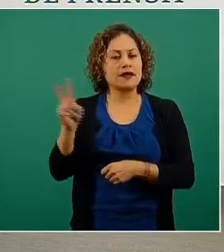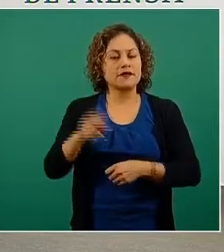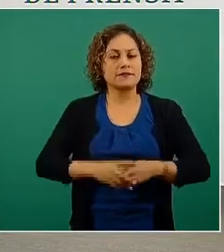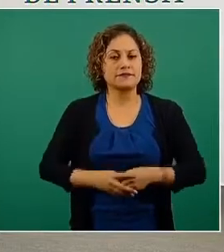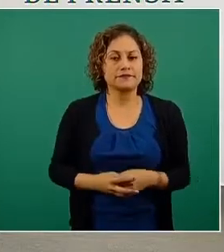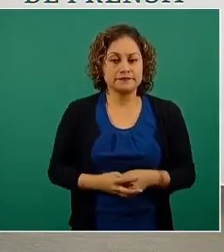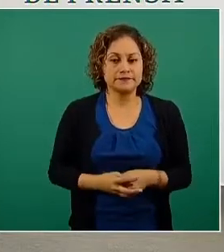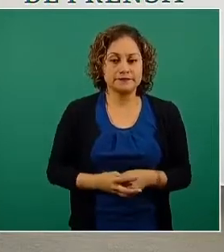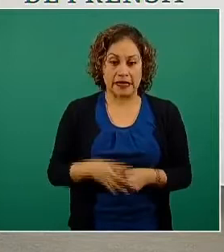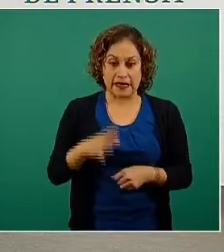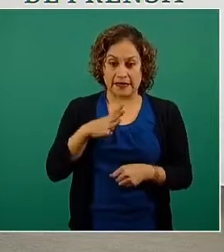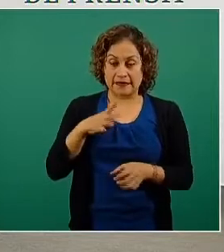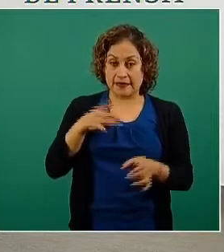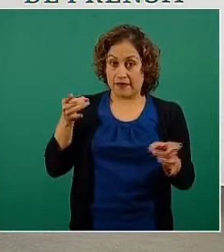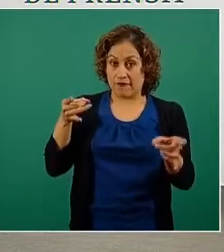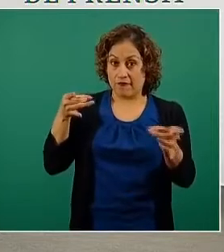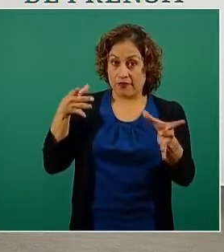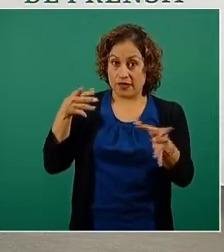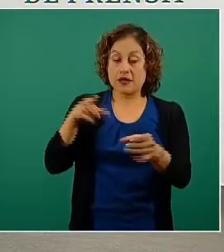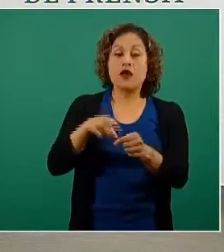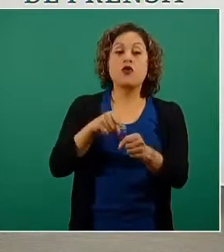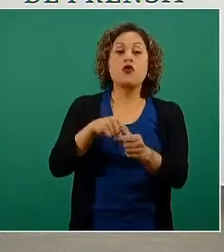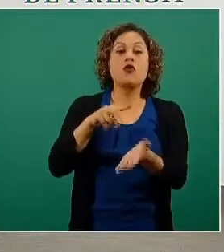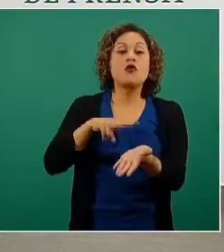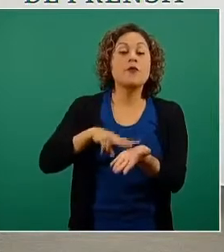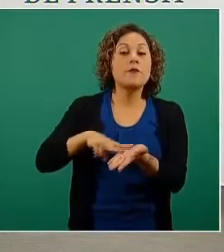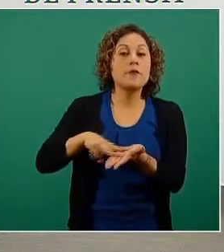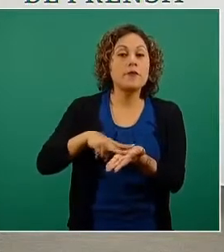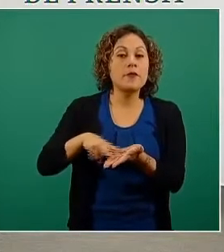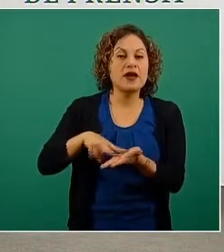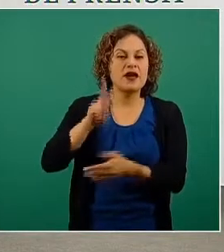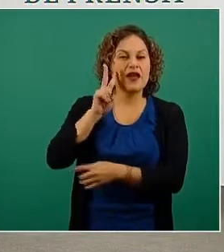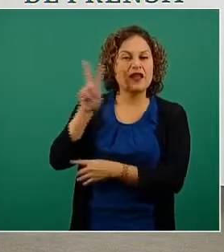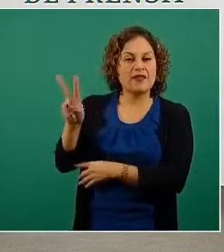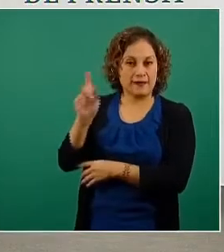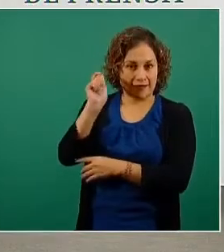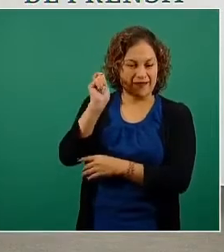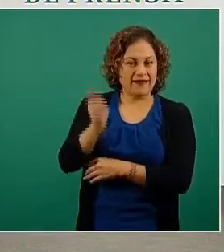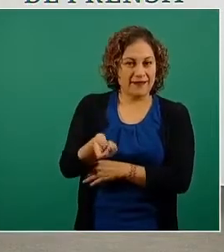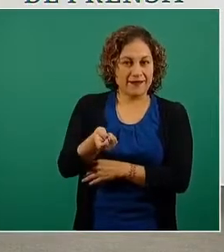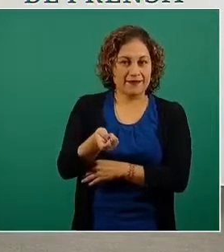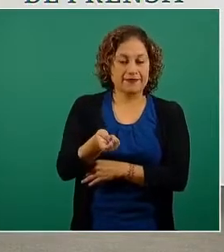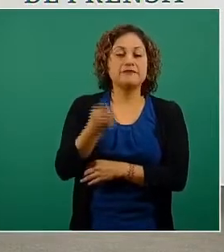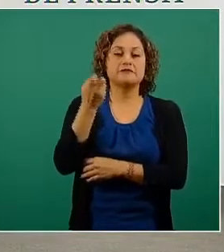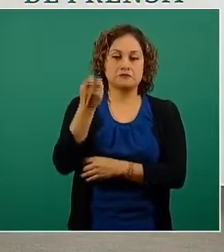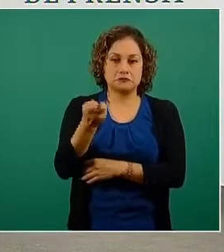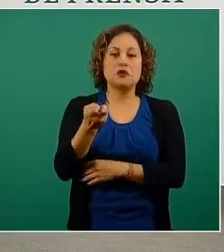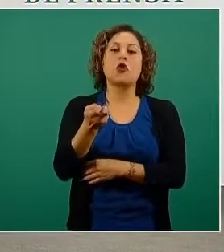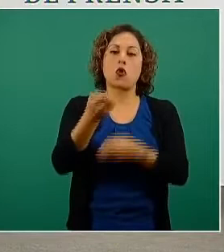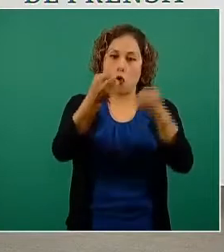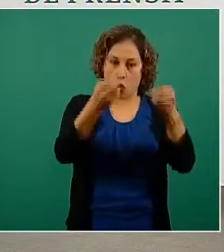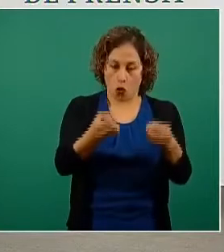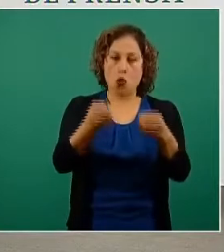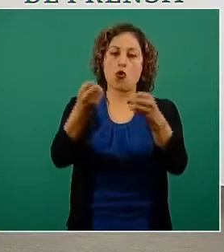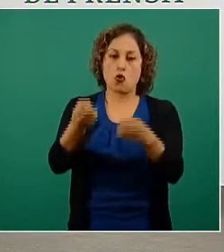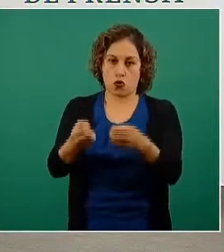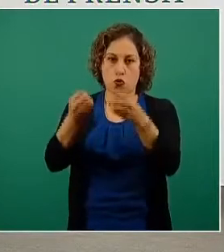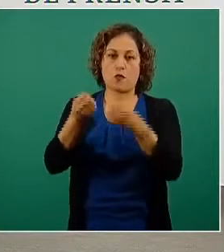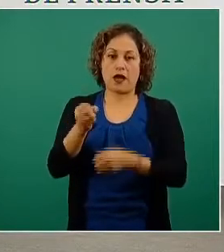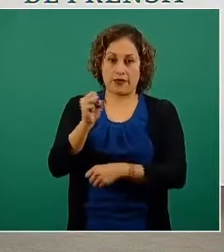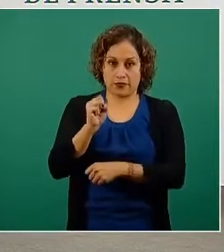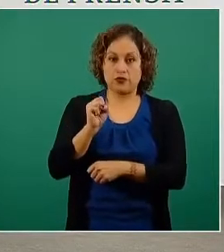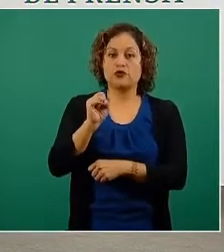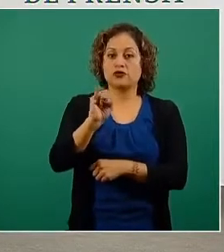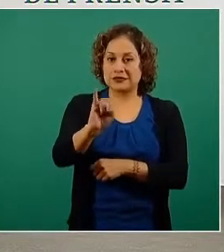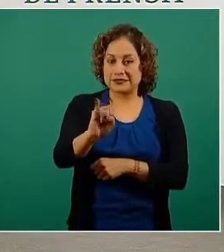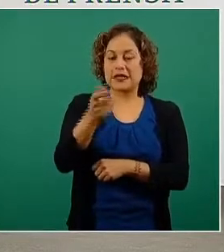tenemos una flecha en color verde, que significa que a pesar de que se encuentran en este rango, los niveles de ocupación en estas entidades